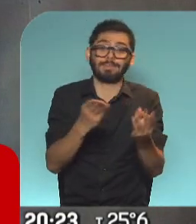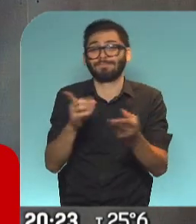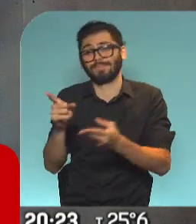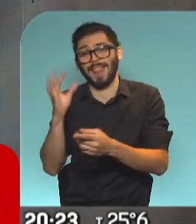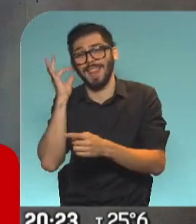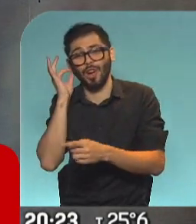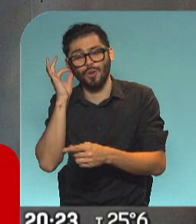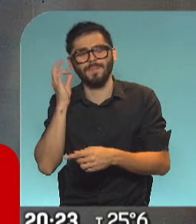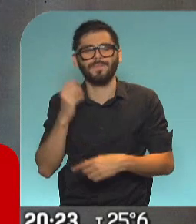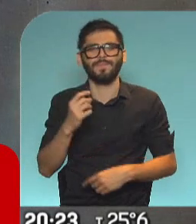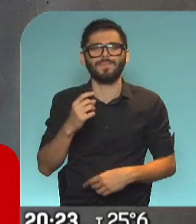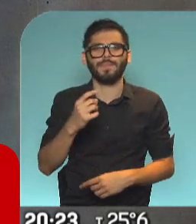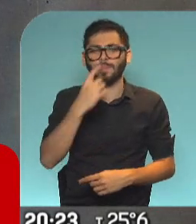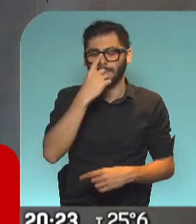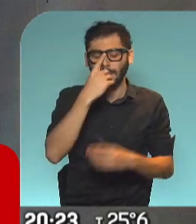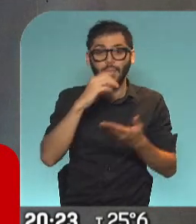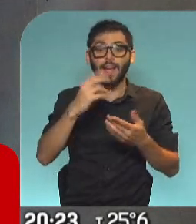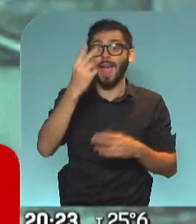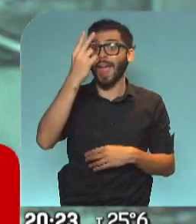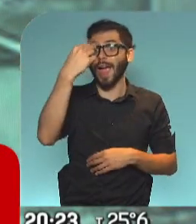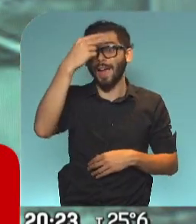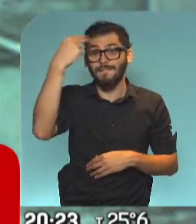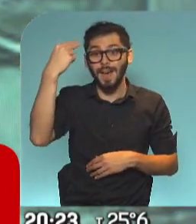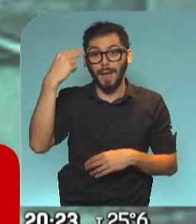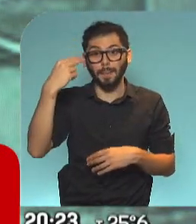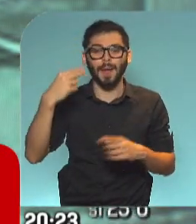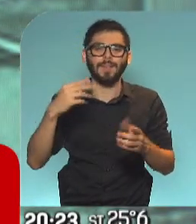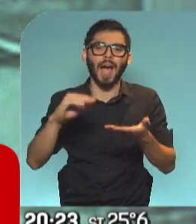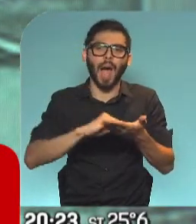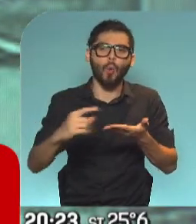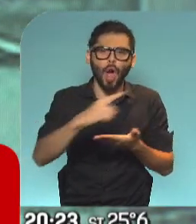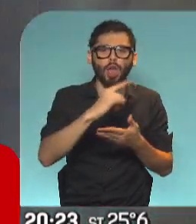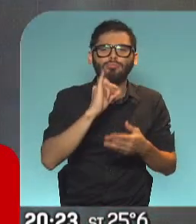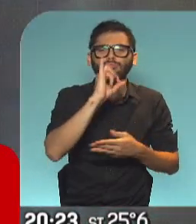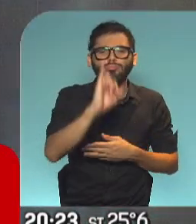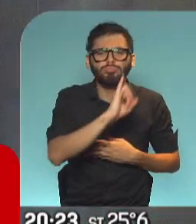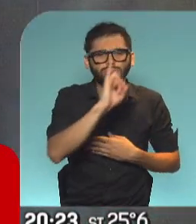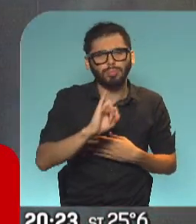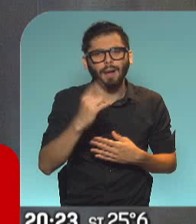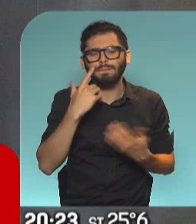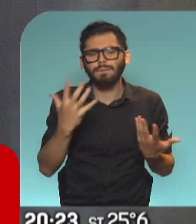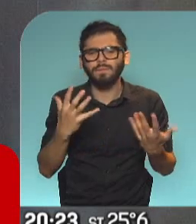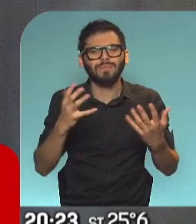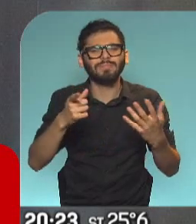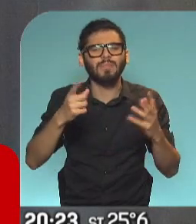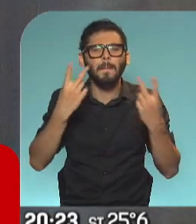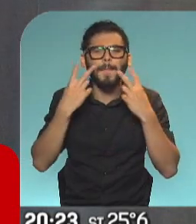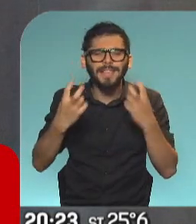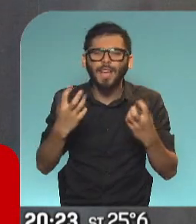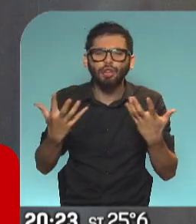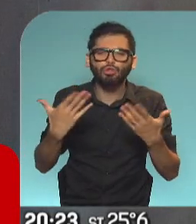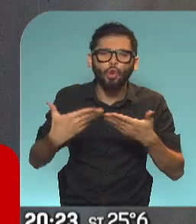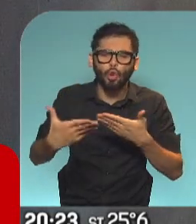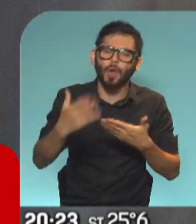Las frases del abogado de la enfermera, Néstor, como para ya meternos en clima y que vos nos cuentes qué hay de la investigación, cómo sigue